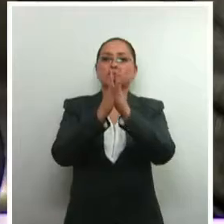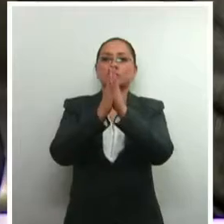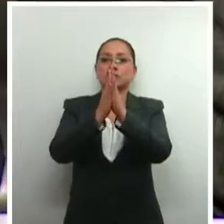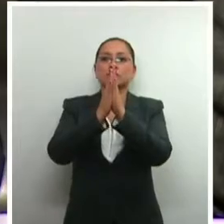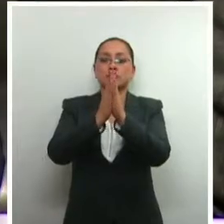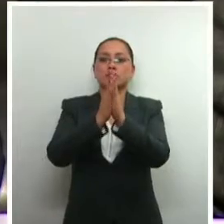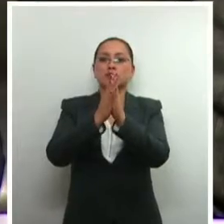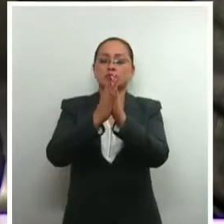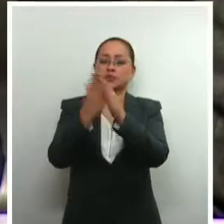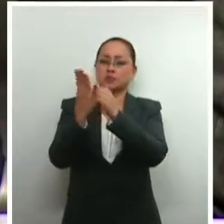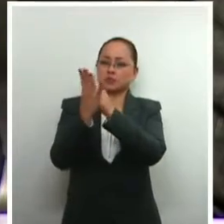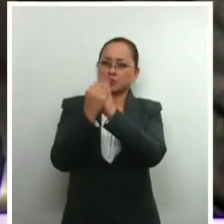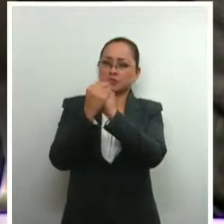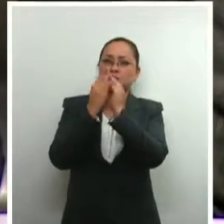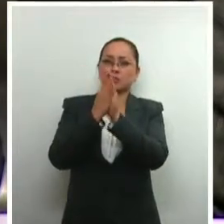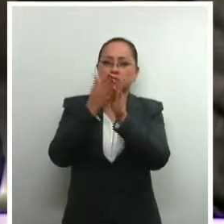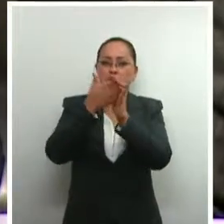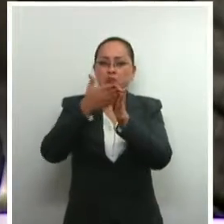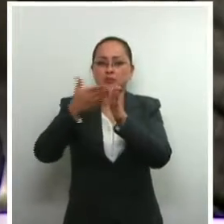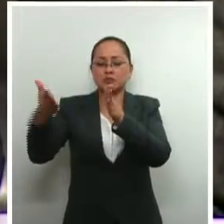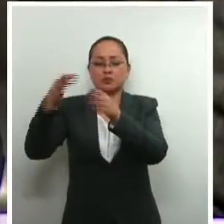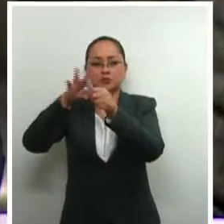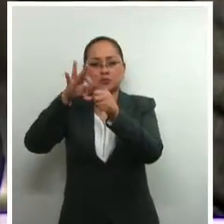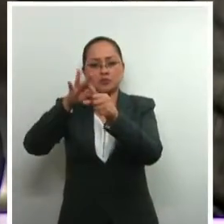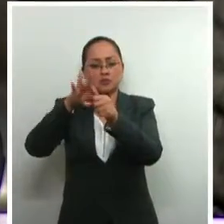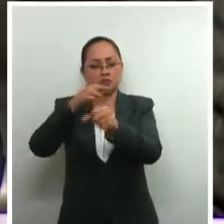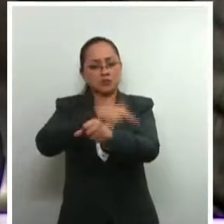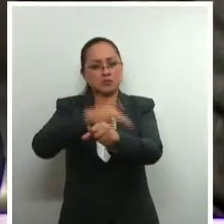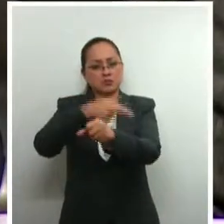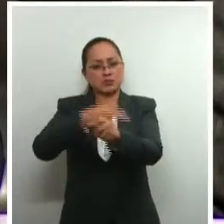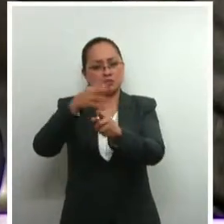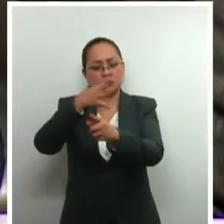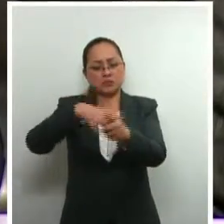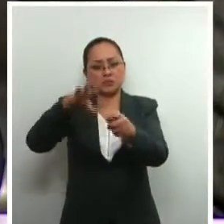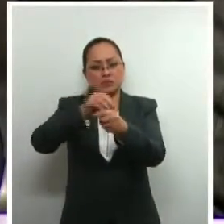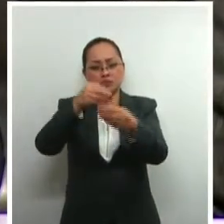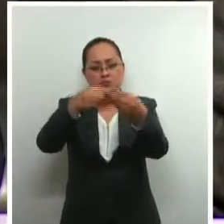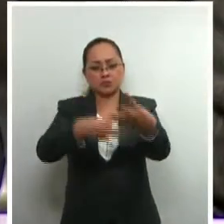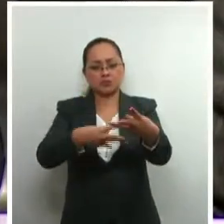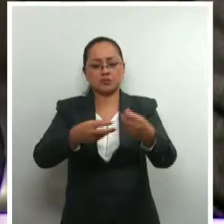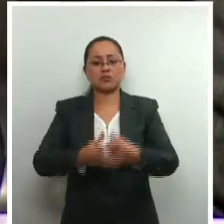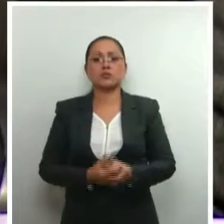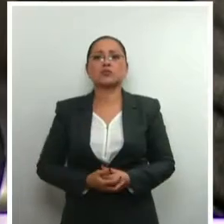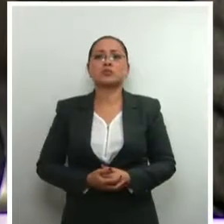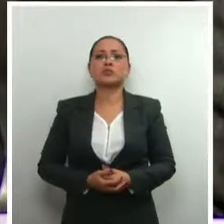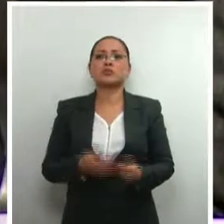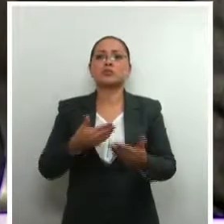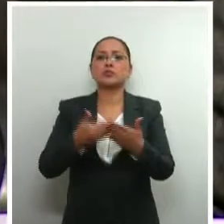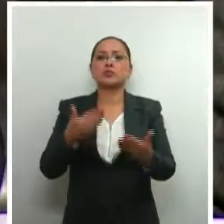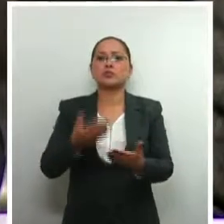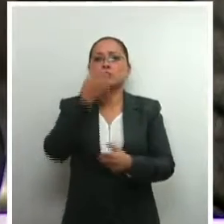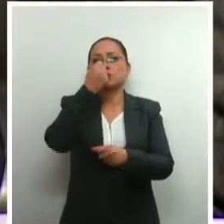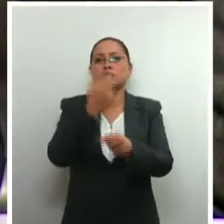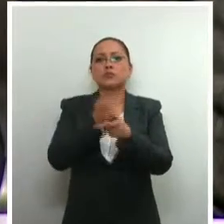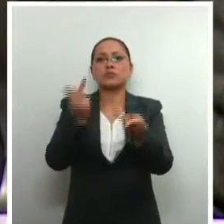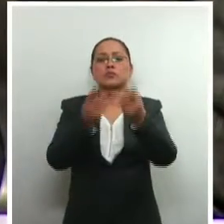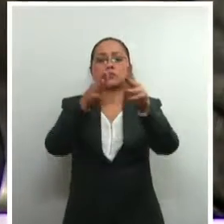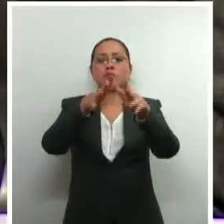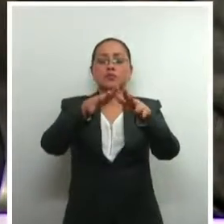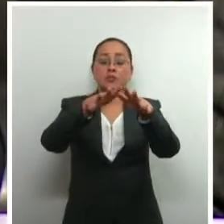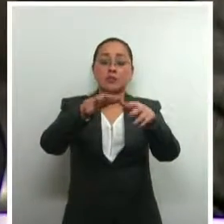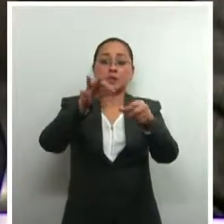permita concluir este trámite para la votación en lo general. Le solicito a la Secretaría abra el